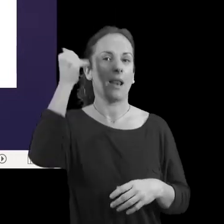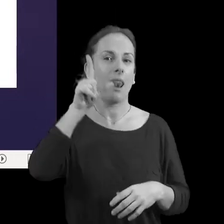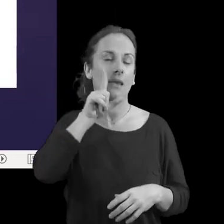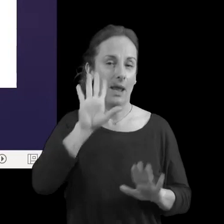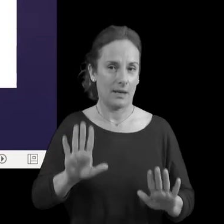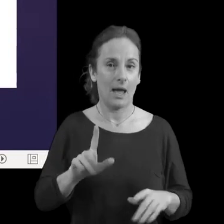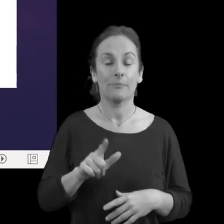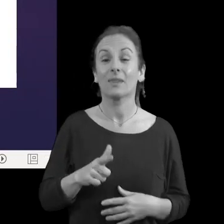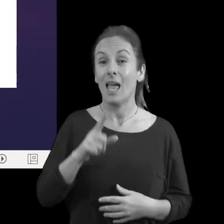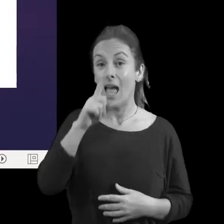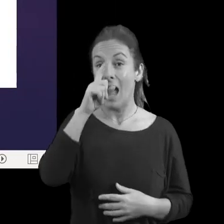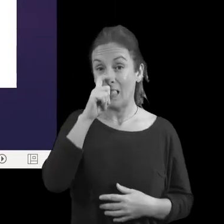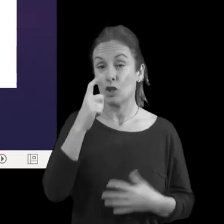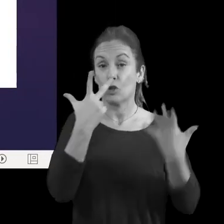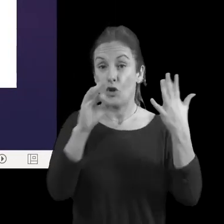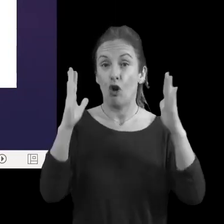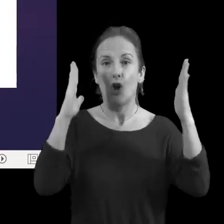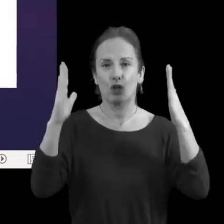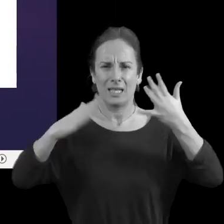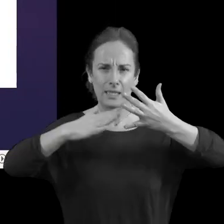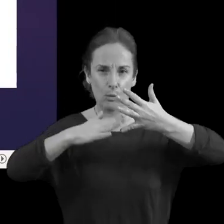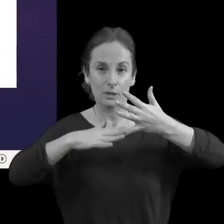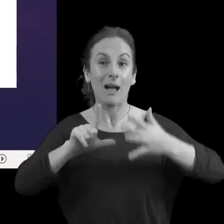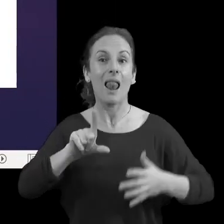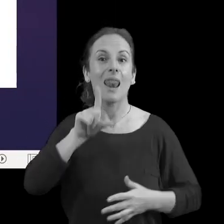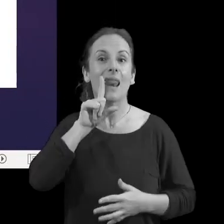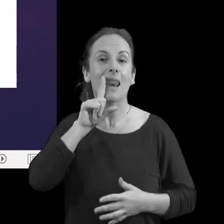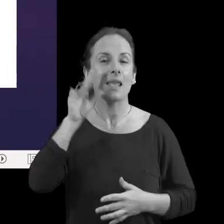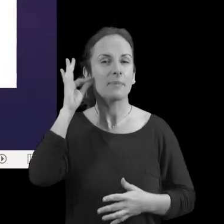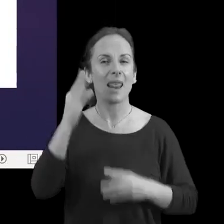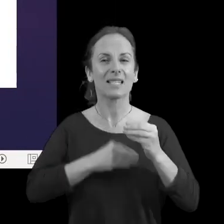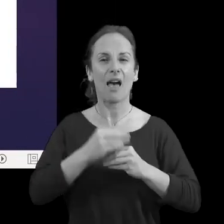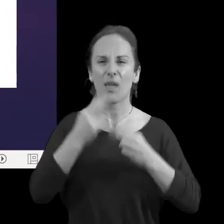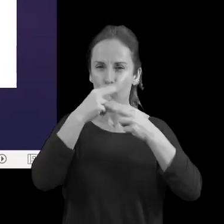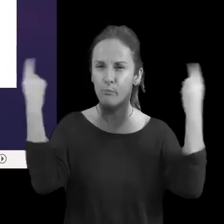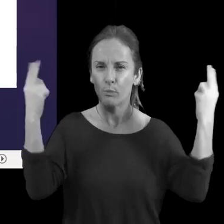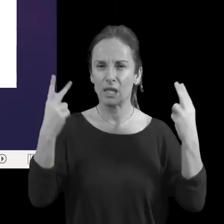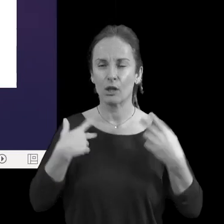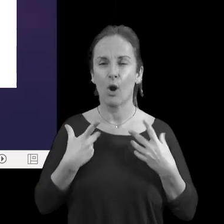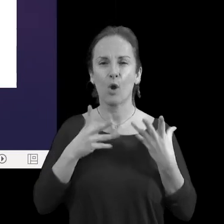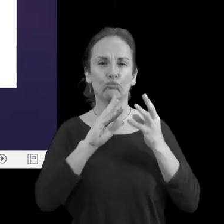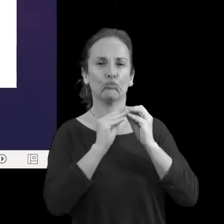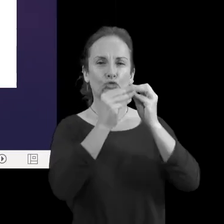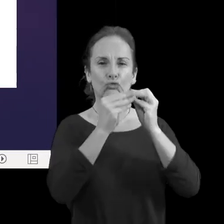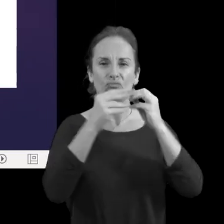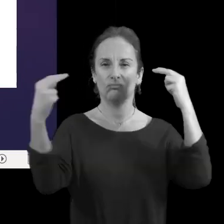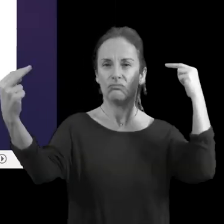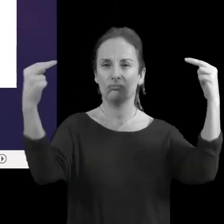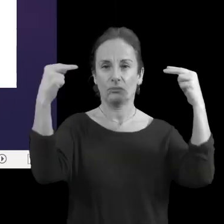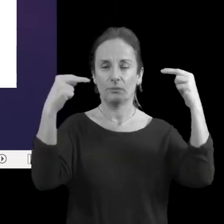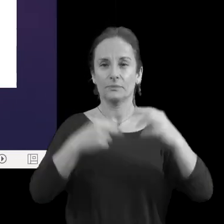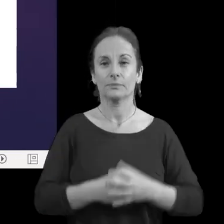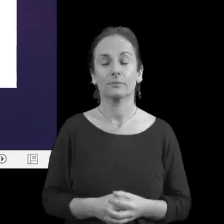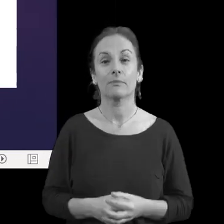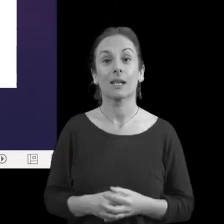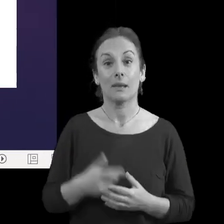ya desde finales de los 80, las lesbianas hacen esto que se llamaron las besadas, ¿no? Y este es un ejemplo de ello, que traigo